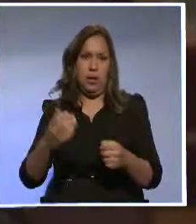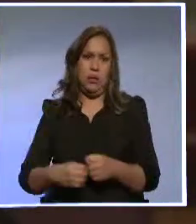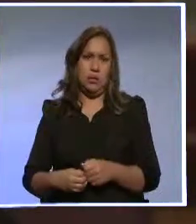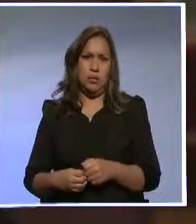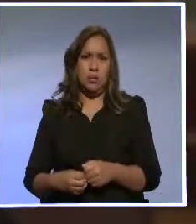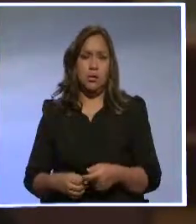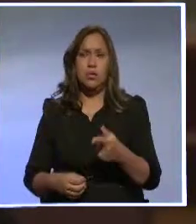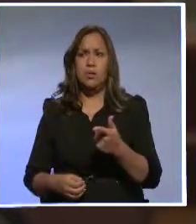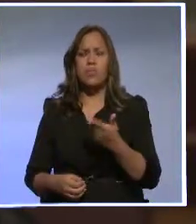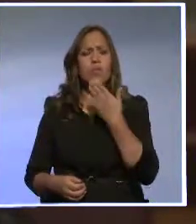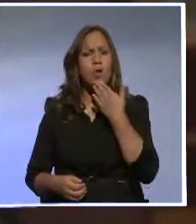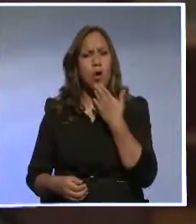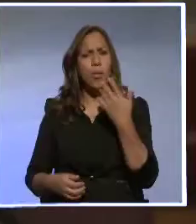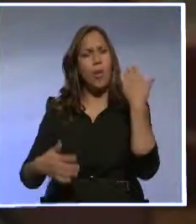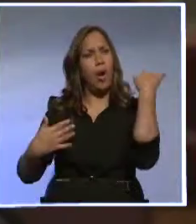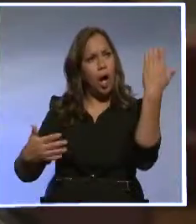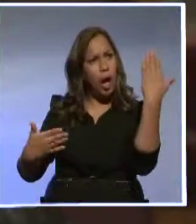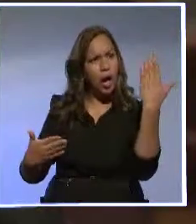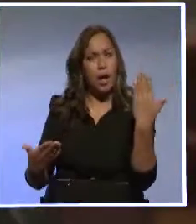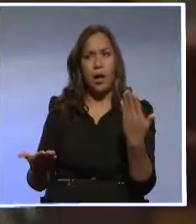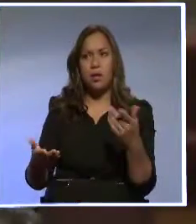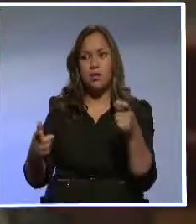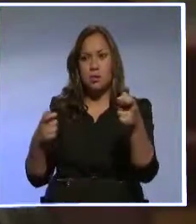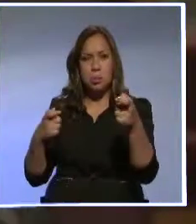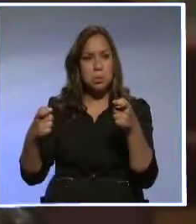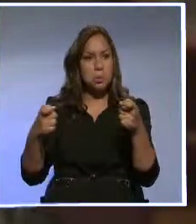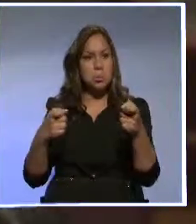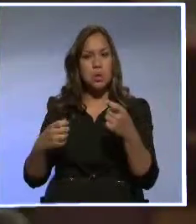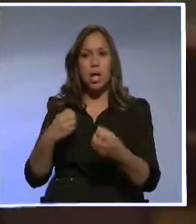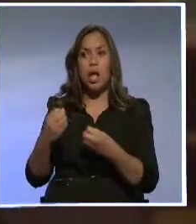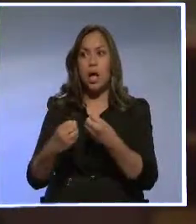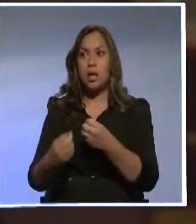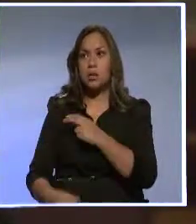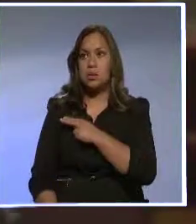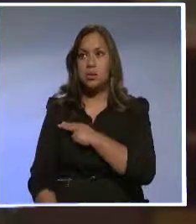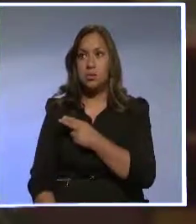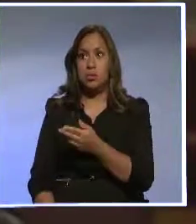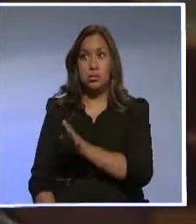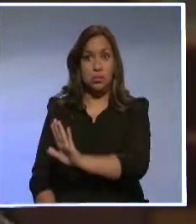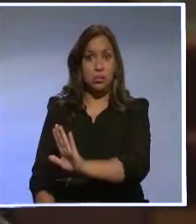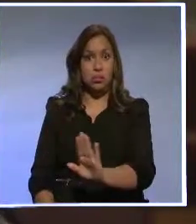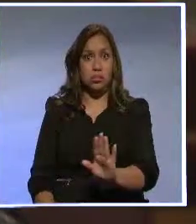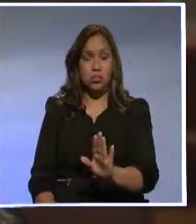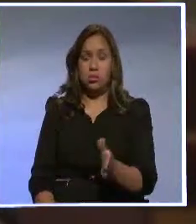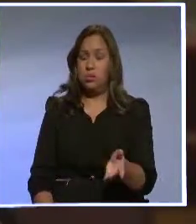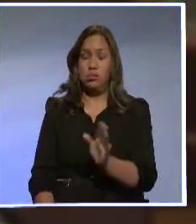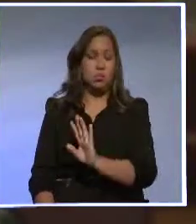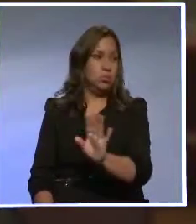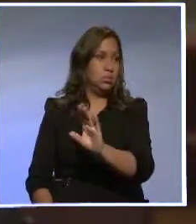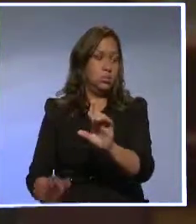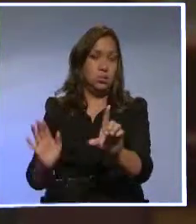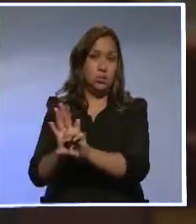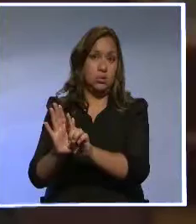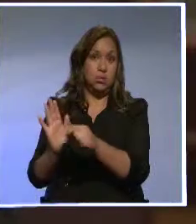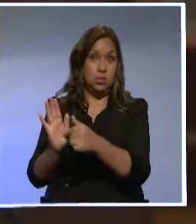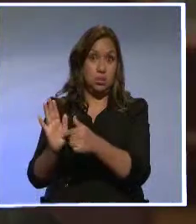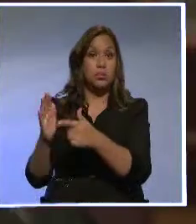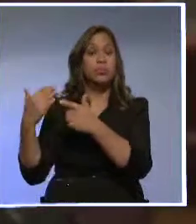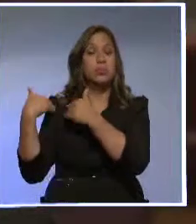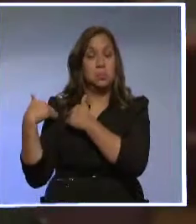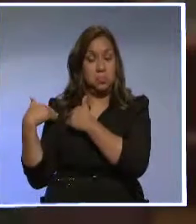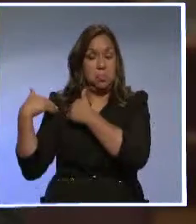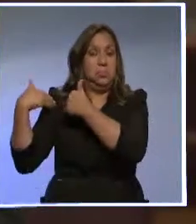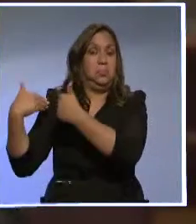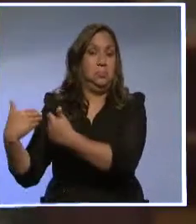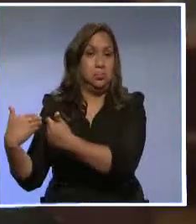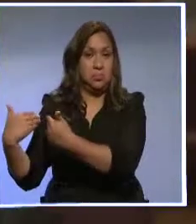los alcaldes controlar cómo se hace y qué se hace en ese territorio pues esta ley le da atributos le da